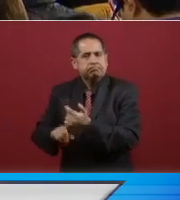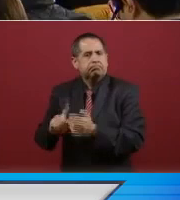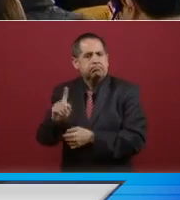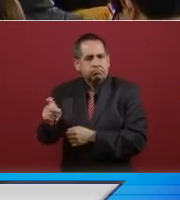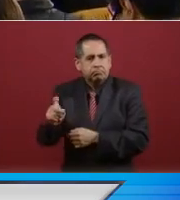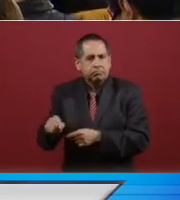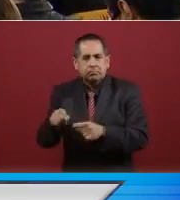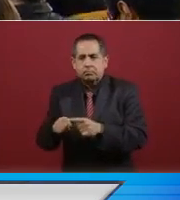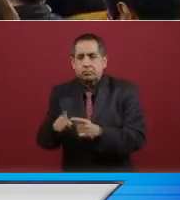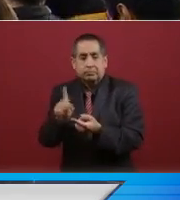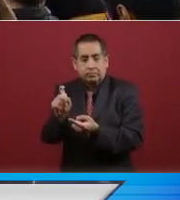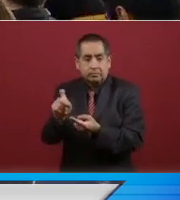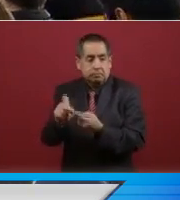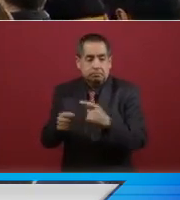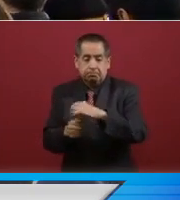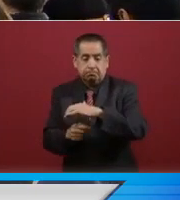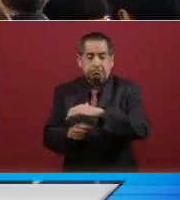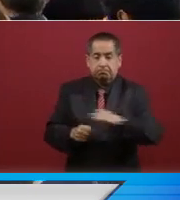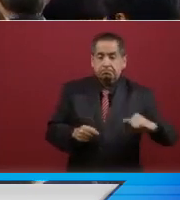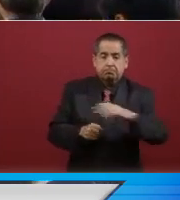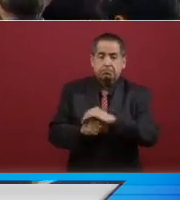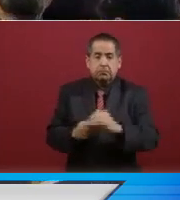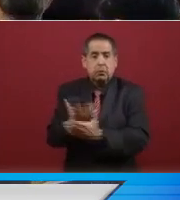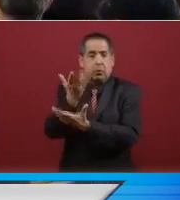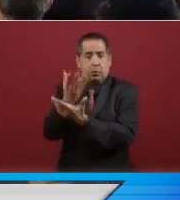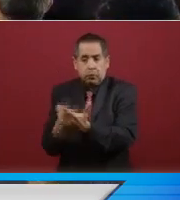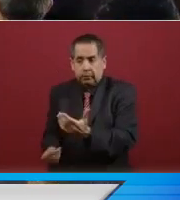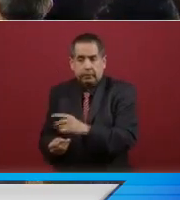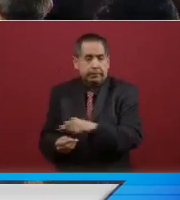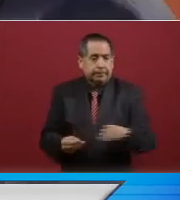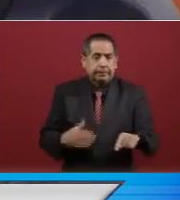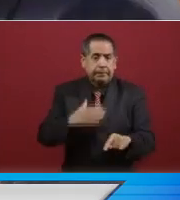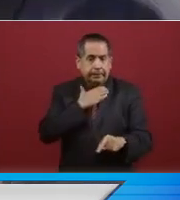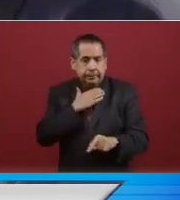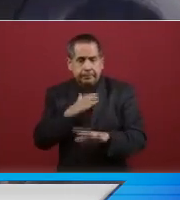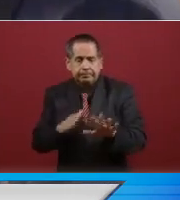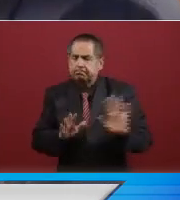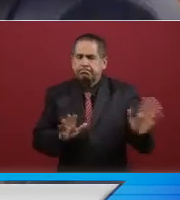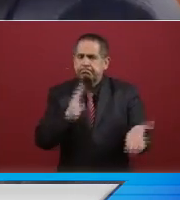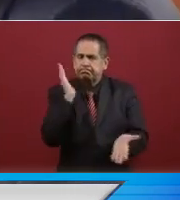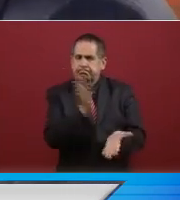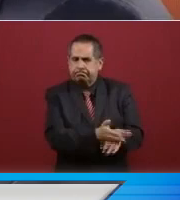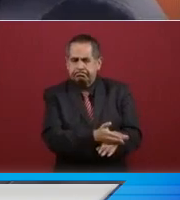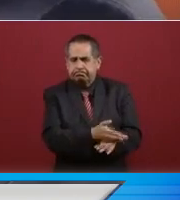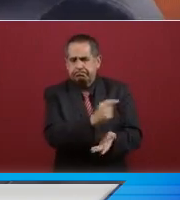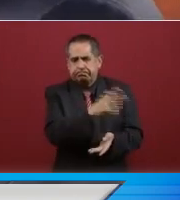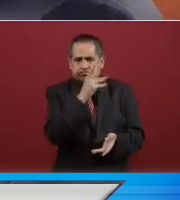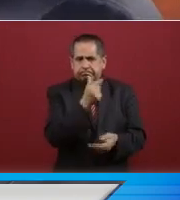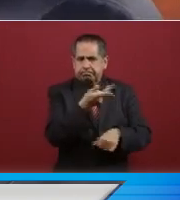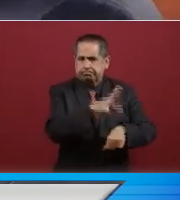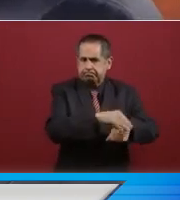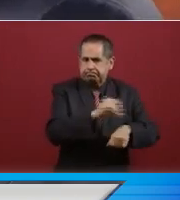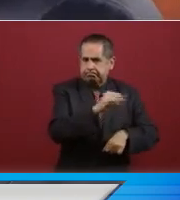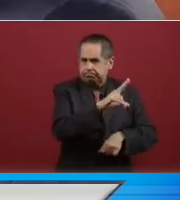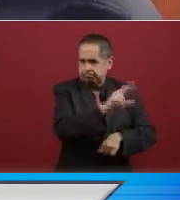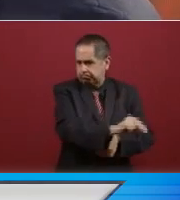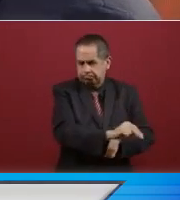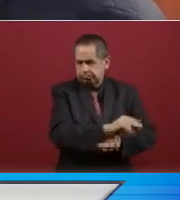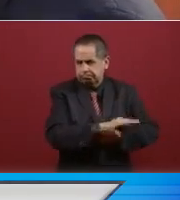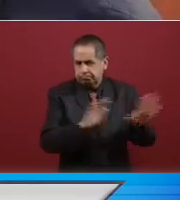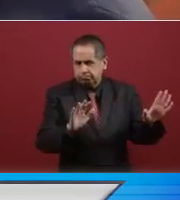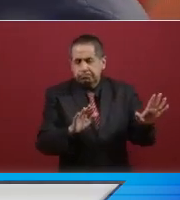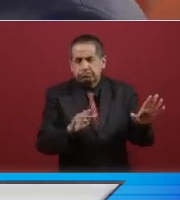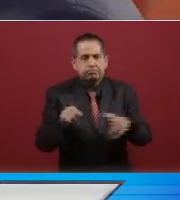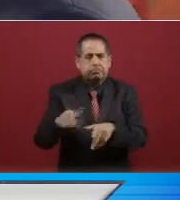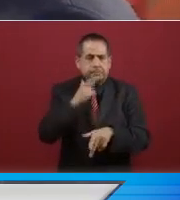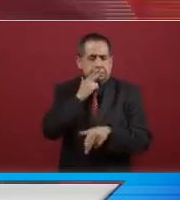no se otorgarán nuevas concesiones. Cabe señalar que no se permitirá el fracking para la extracción de petróleo y gas. Tampoco se permitirá la utilización de